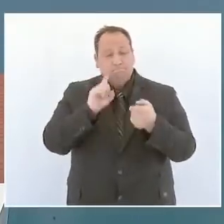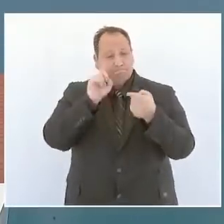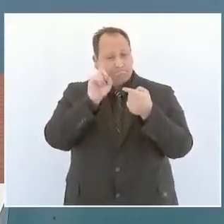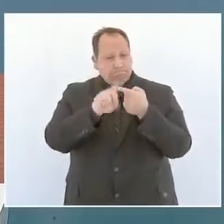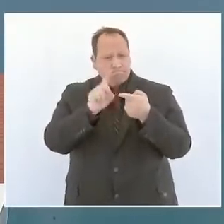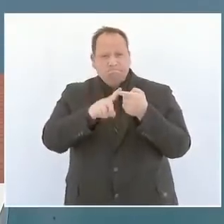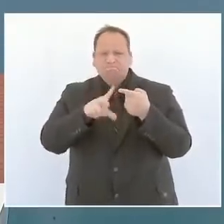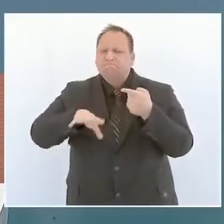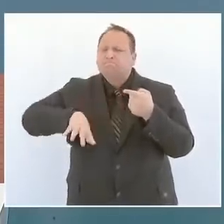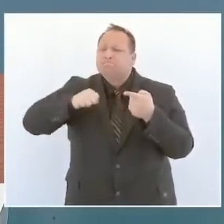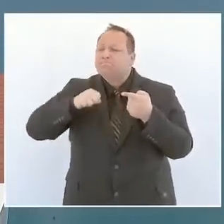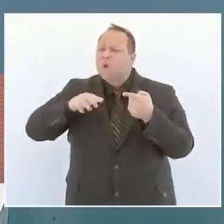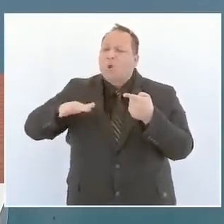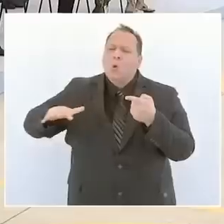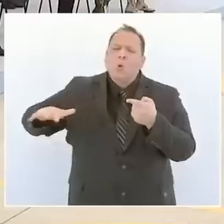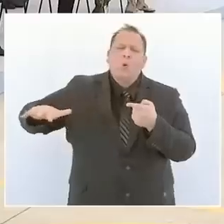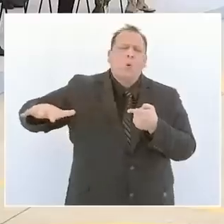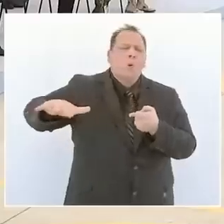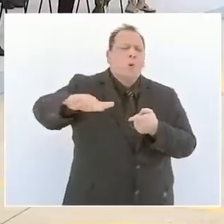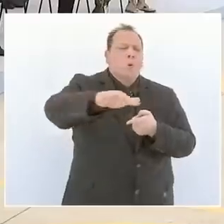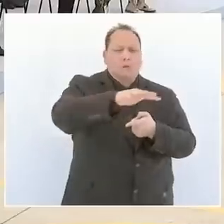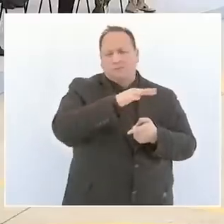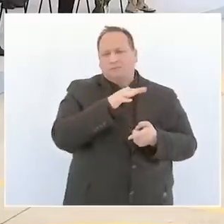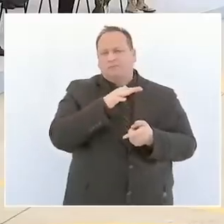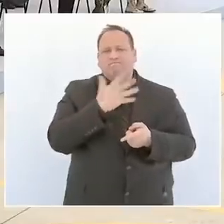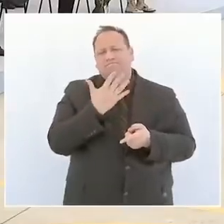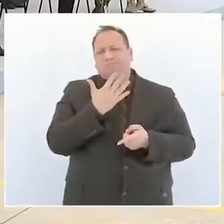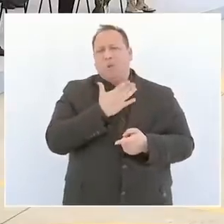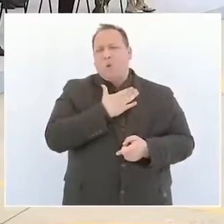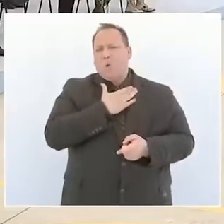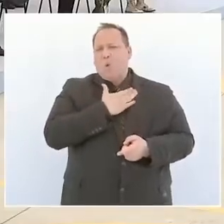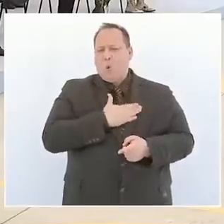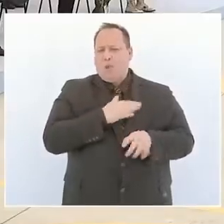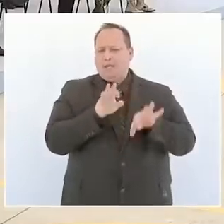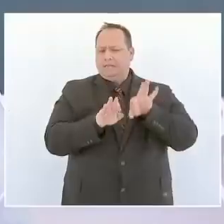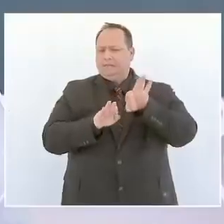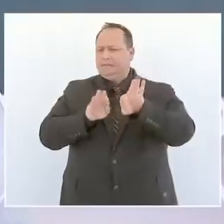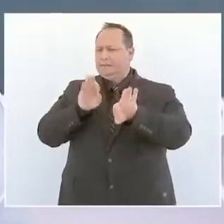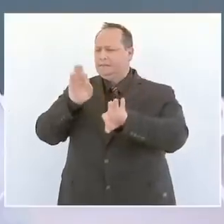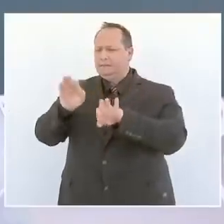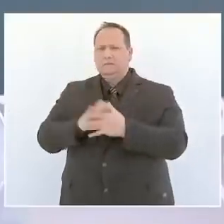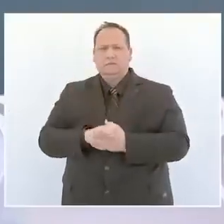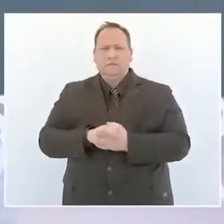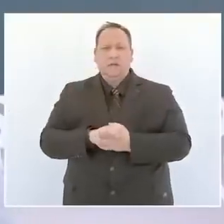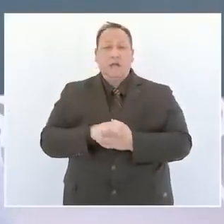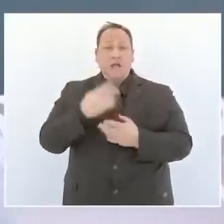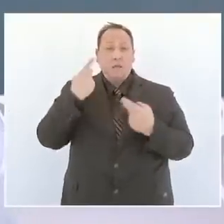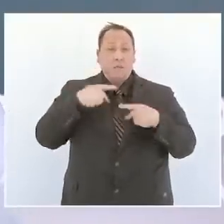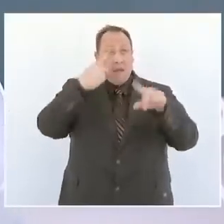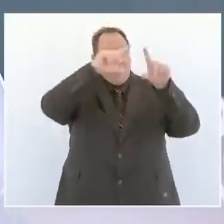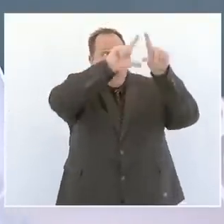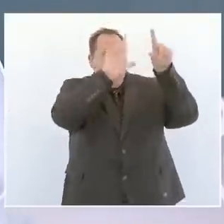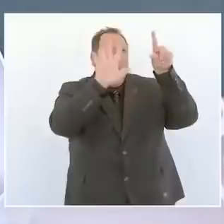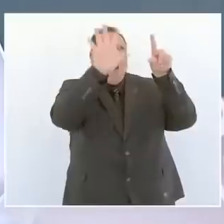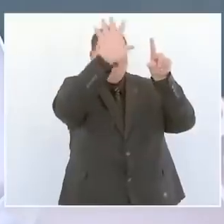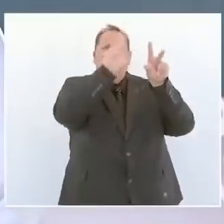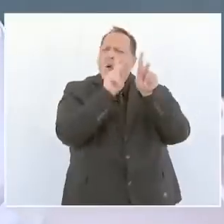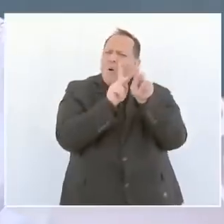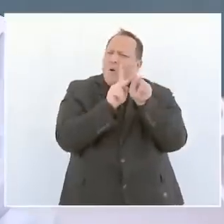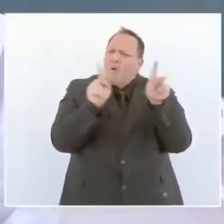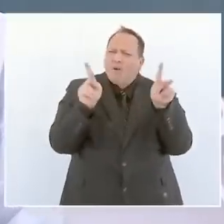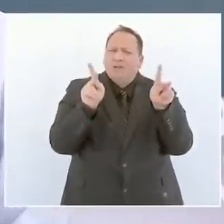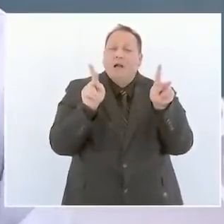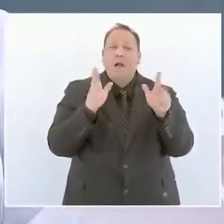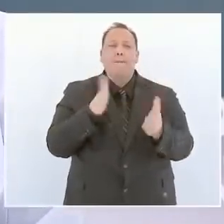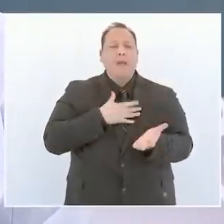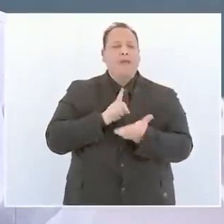procurar la justicia, el que todos los mexicanos tengan